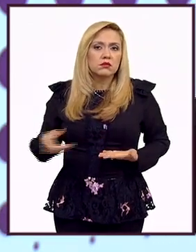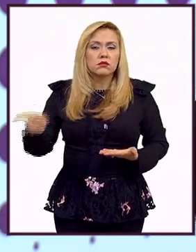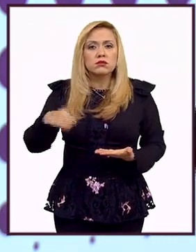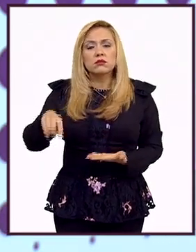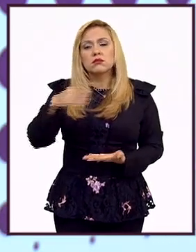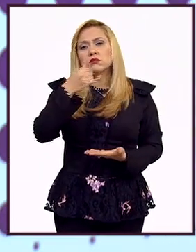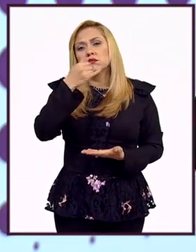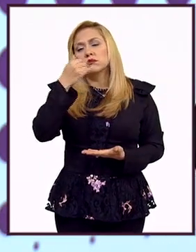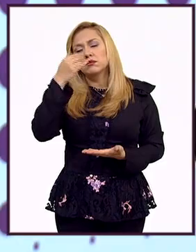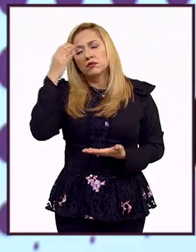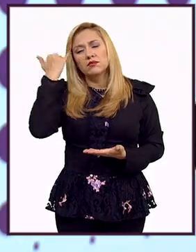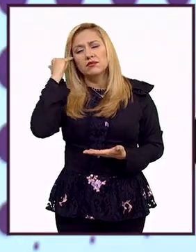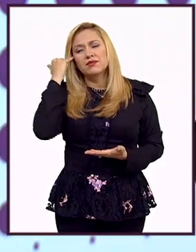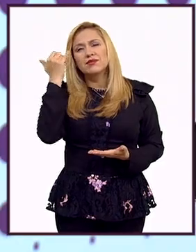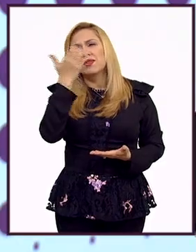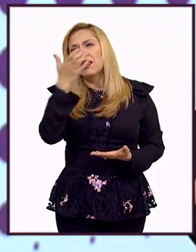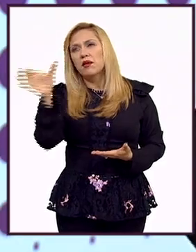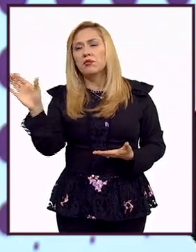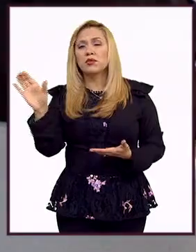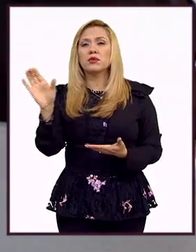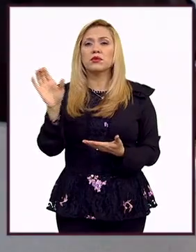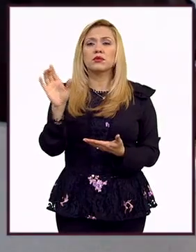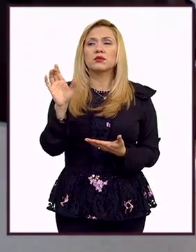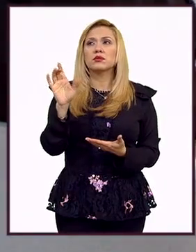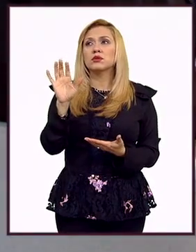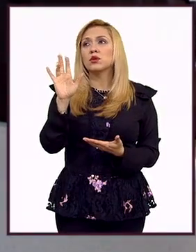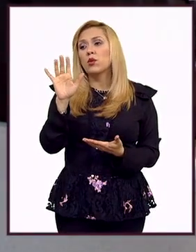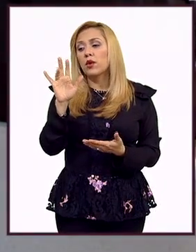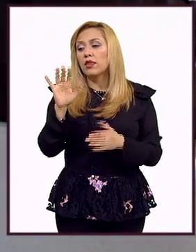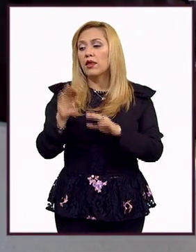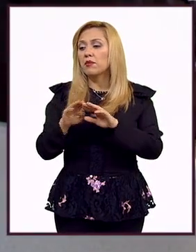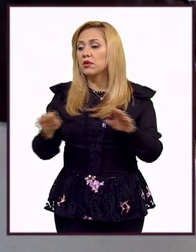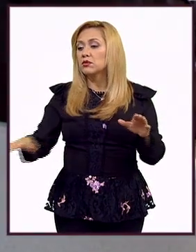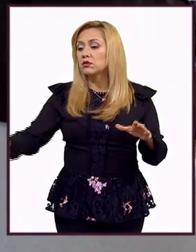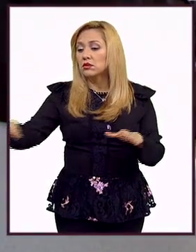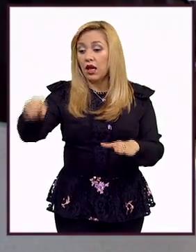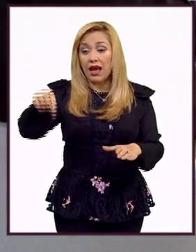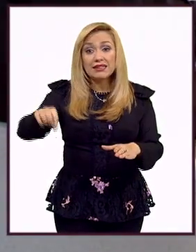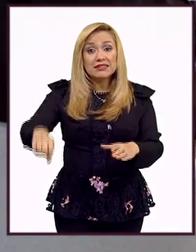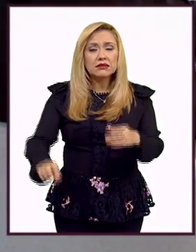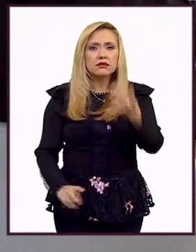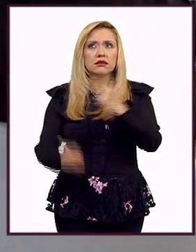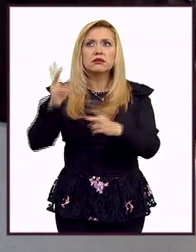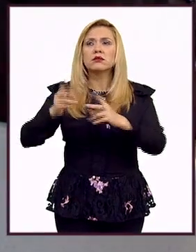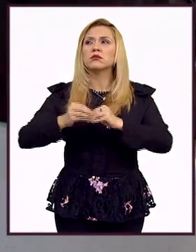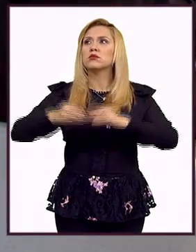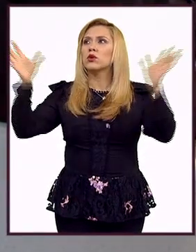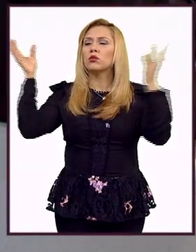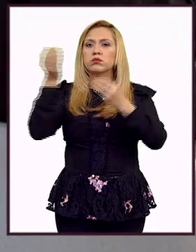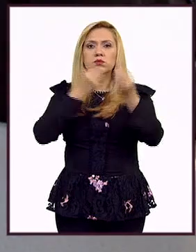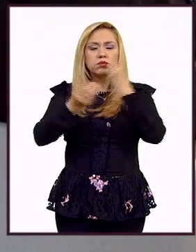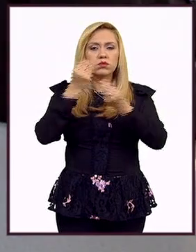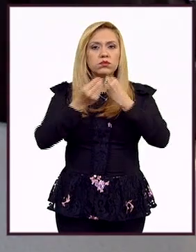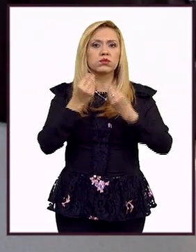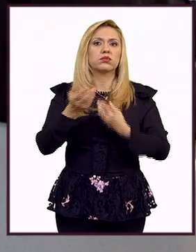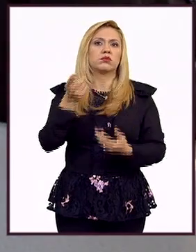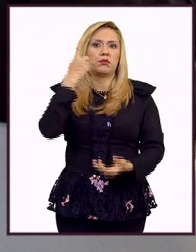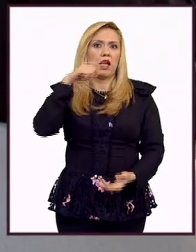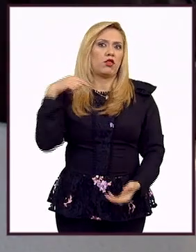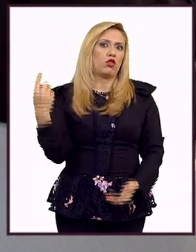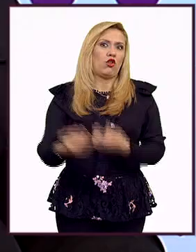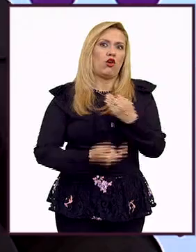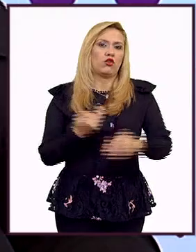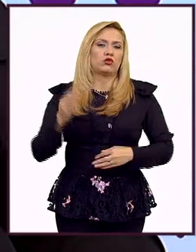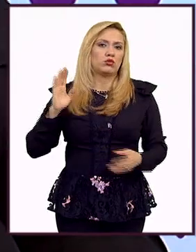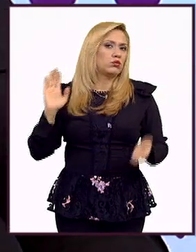tienen normalmente en México y en el mundo menos de unas 5 hectáreas, de ahí salen los alimentos del mundo, ¿no? Y de México también, ¿no? Entonces,